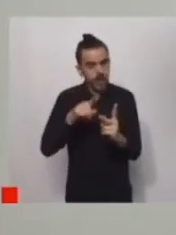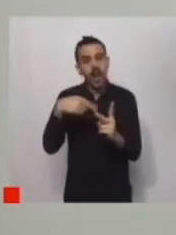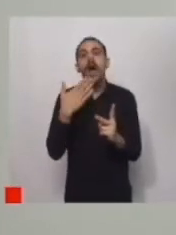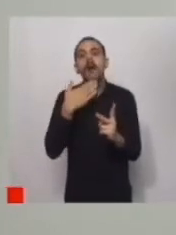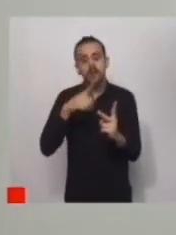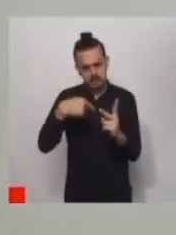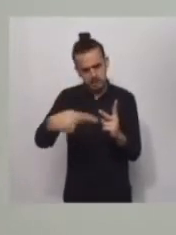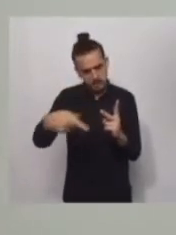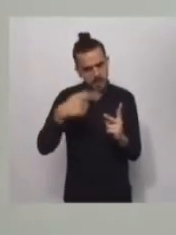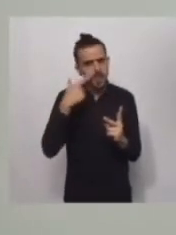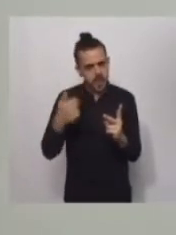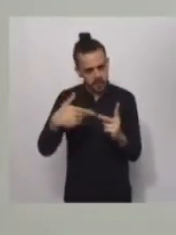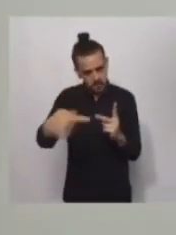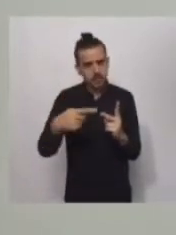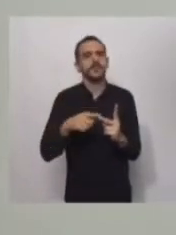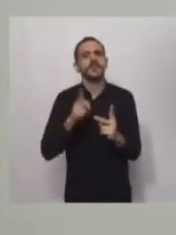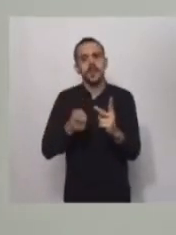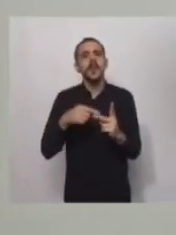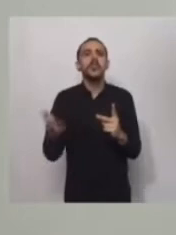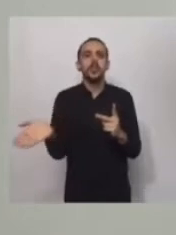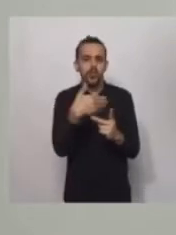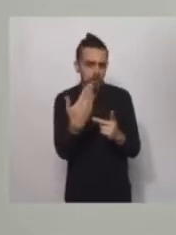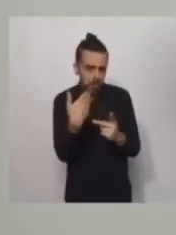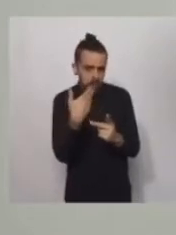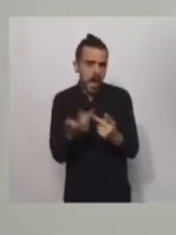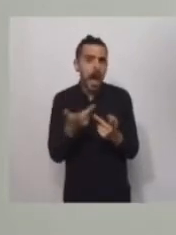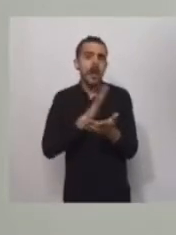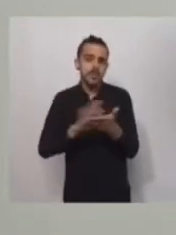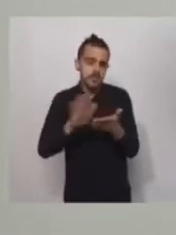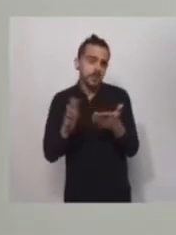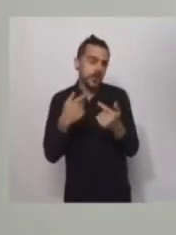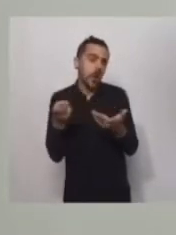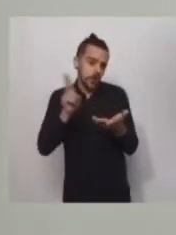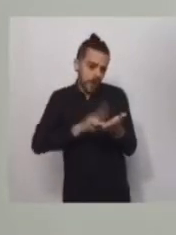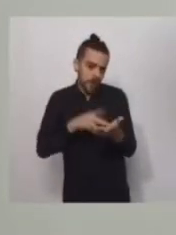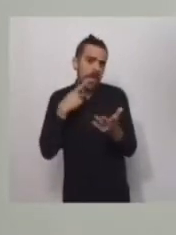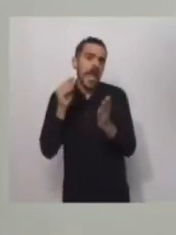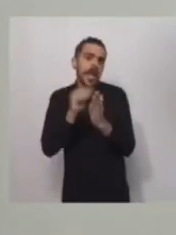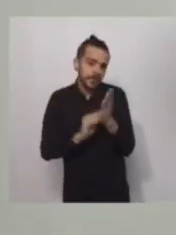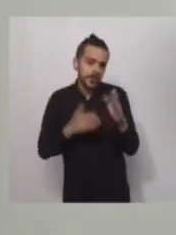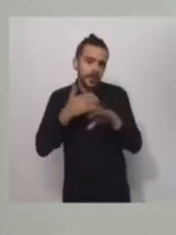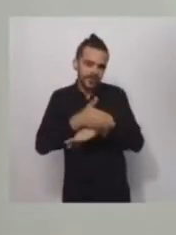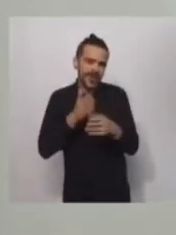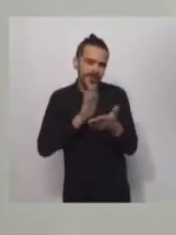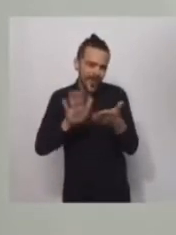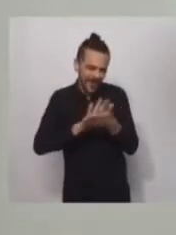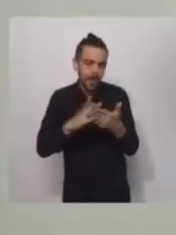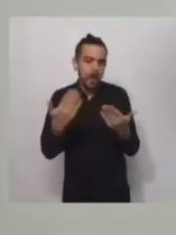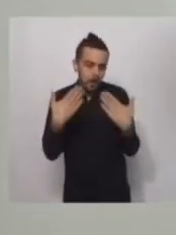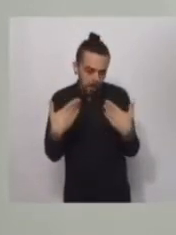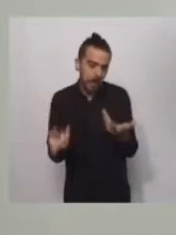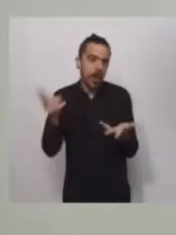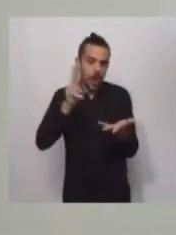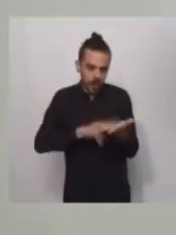faltan algunos datos, esos chicos sí tienen la posibilidad de cuando se hagan de esos requisitos poder finalizar su Está bien. inscripción y ahí nosotros recién